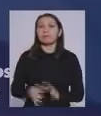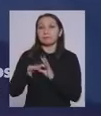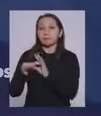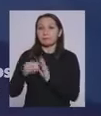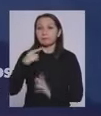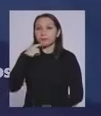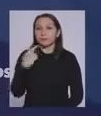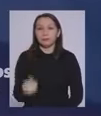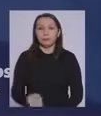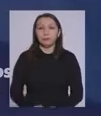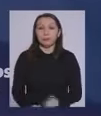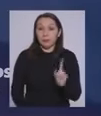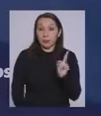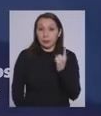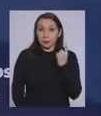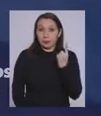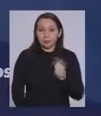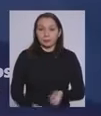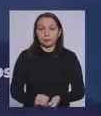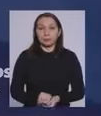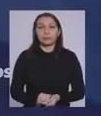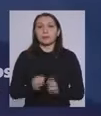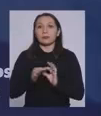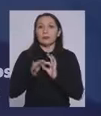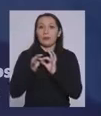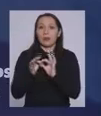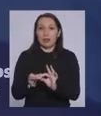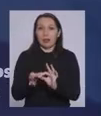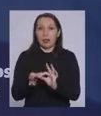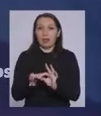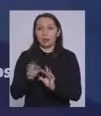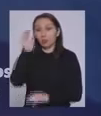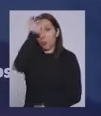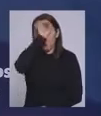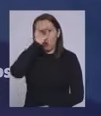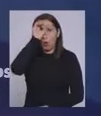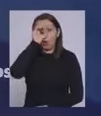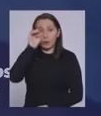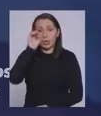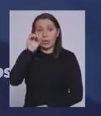pregunta. En primer lugar, agradezco la opinión